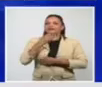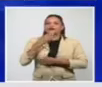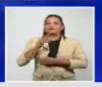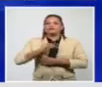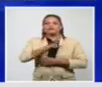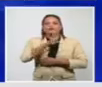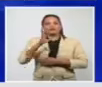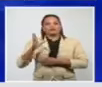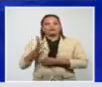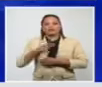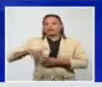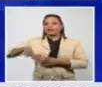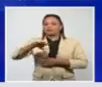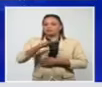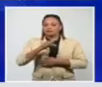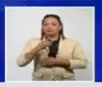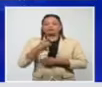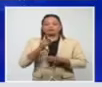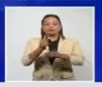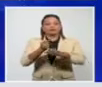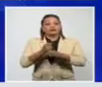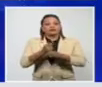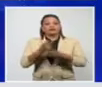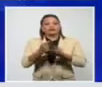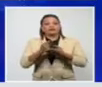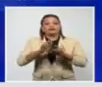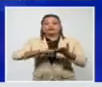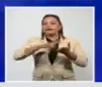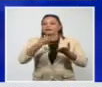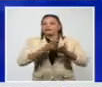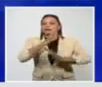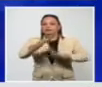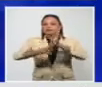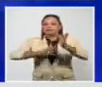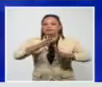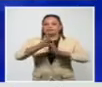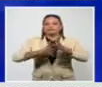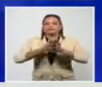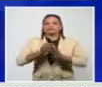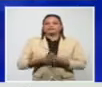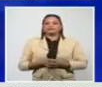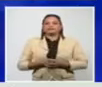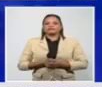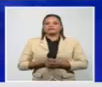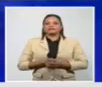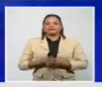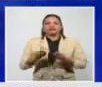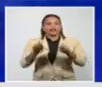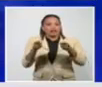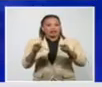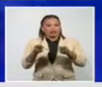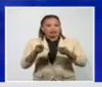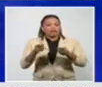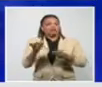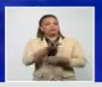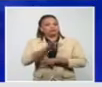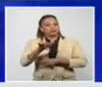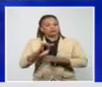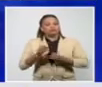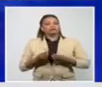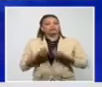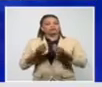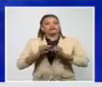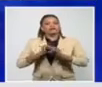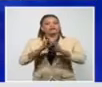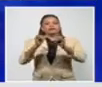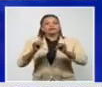hace posible la transmisión, la intérprete de lenguas de señas, la radio que también multiplica esta información y las personas